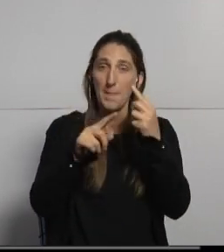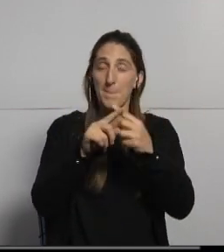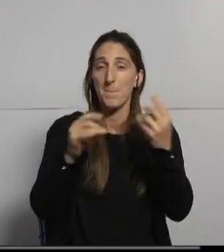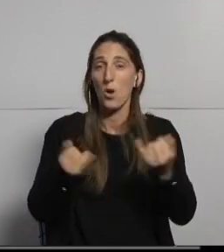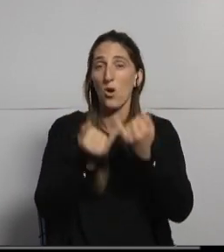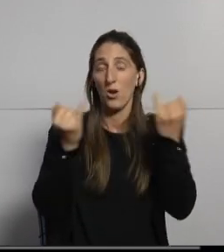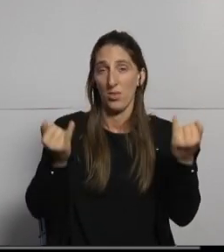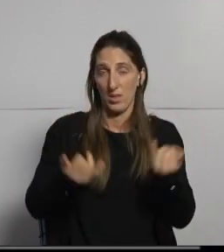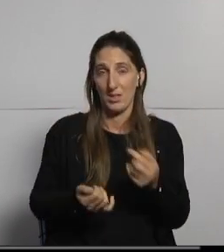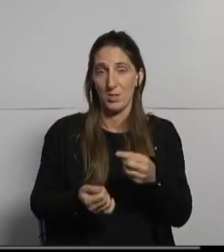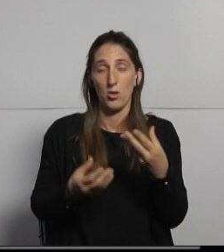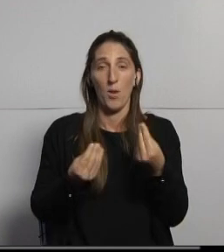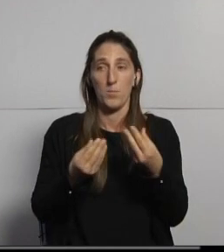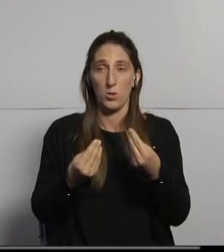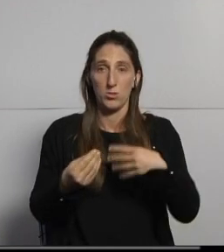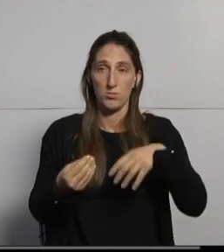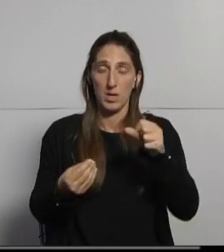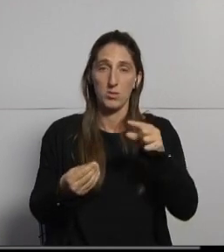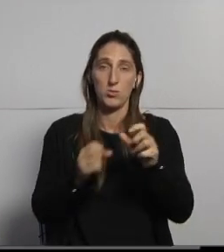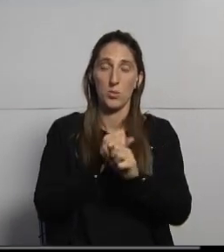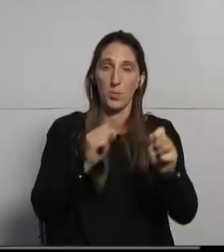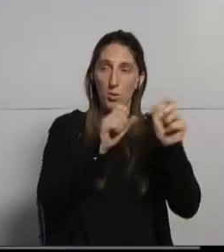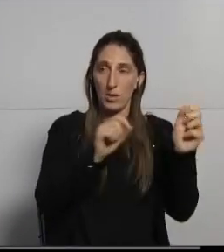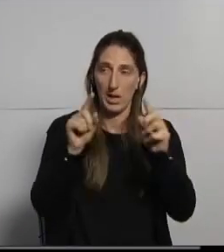COVID-19. Eso es mucho, más de lo que yo puedo leer por día, 3 papers.